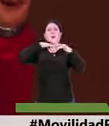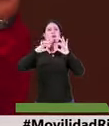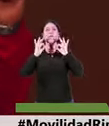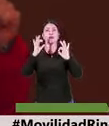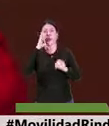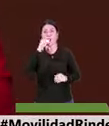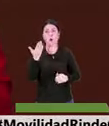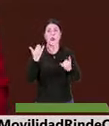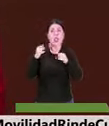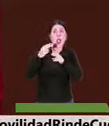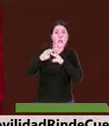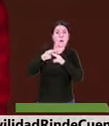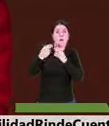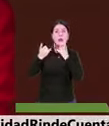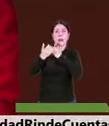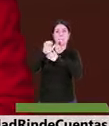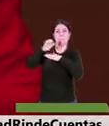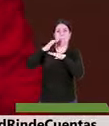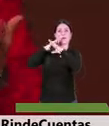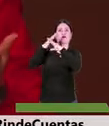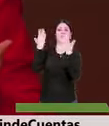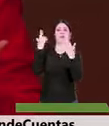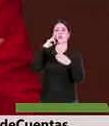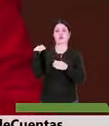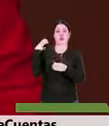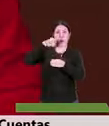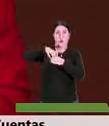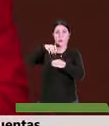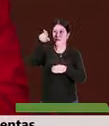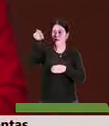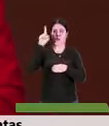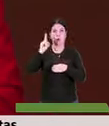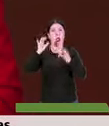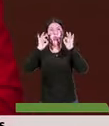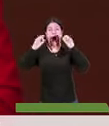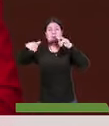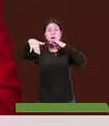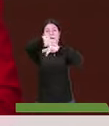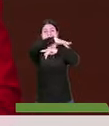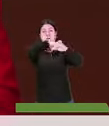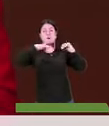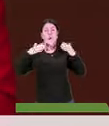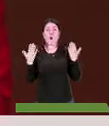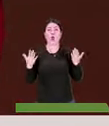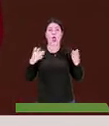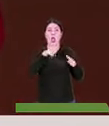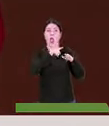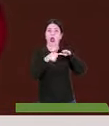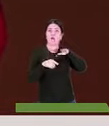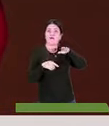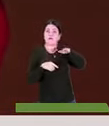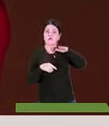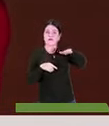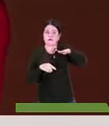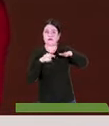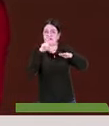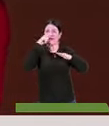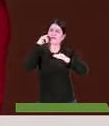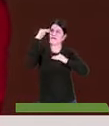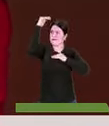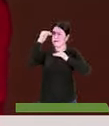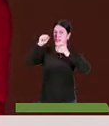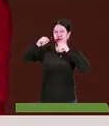alerta, estamos en prevención en Ciudad Bolívar por la calidad del aire. Entonces, lo que hacen estos vehículos es contribuir